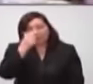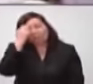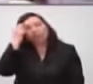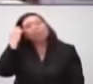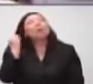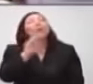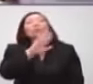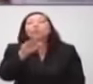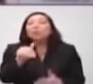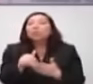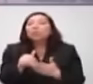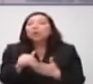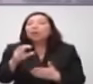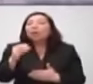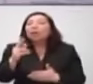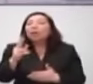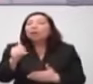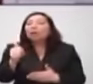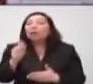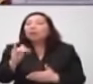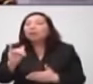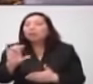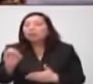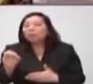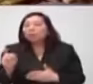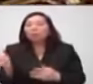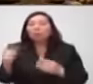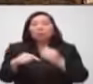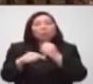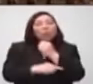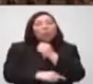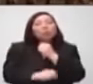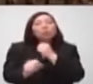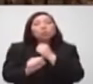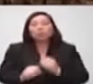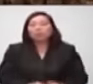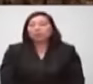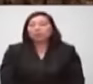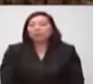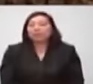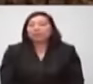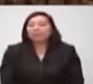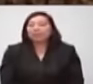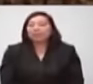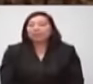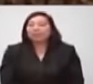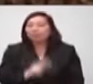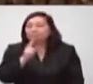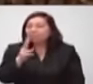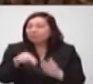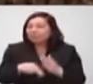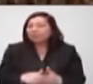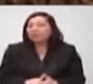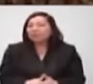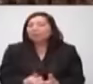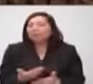Es decir, entramos desde Caraballo y nos vamos a ir hasta la Panamericana Sur. Esto, como bien lo dijo el expositor, está en este momento